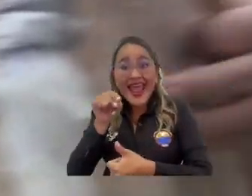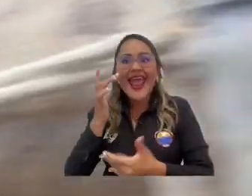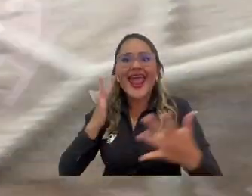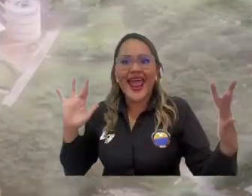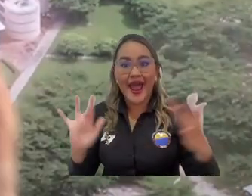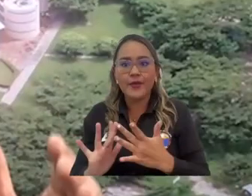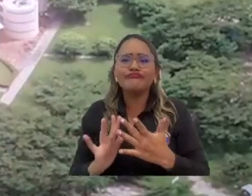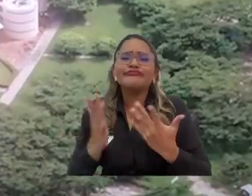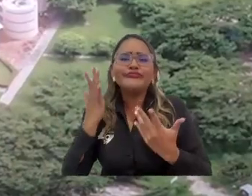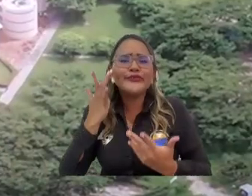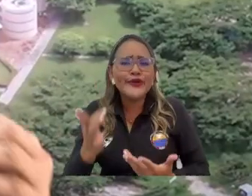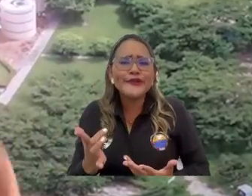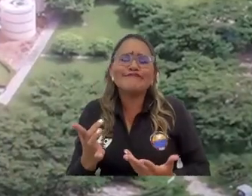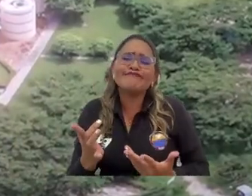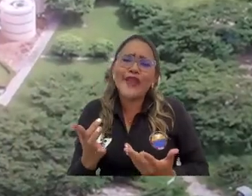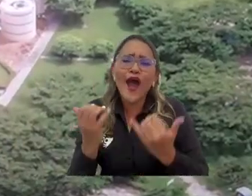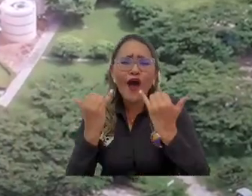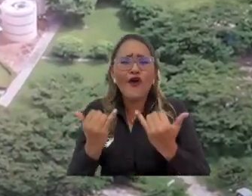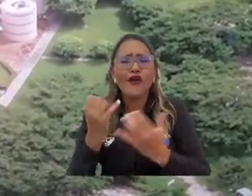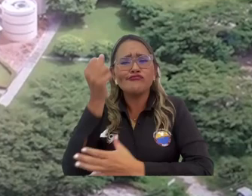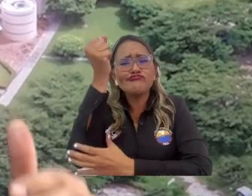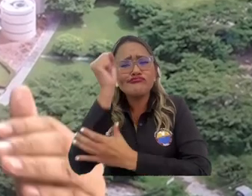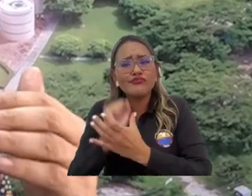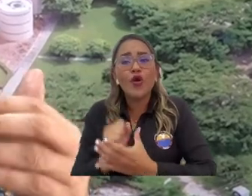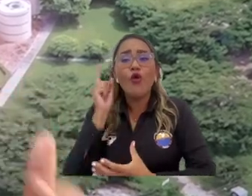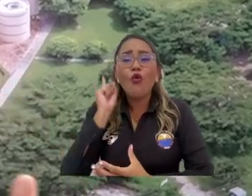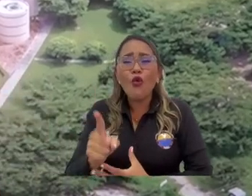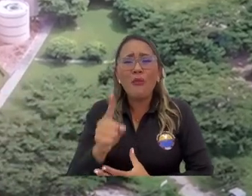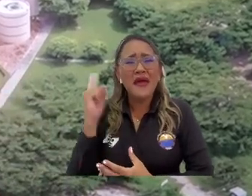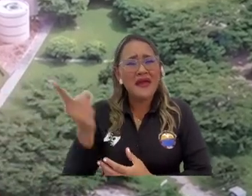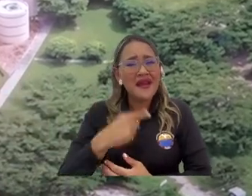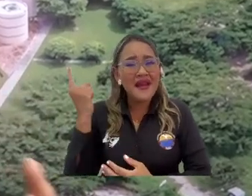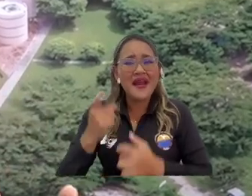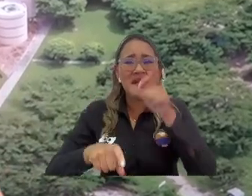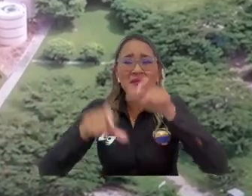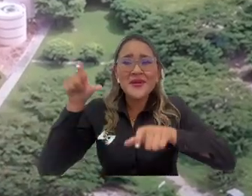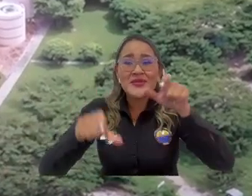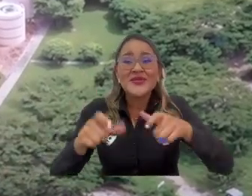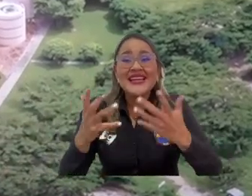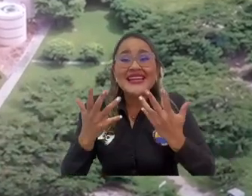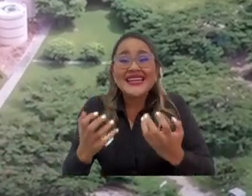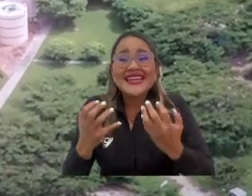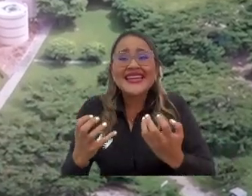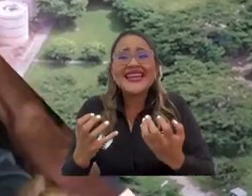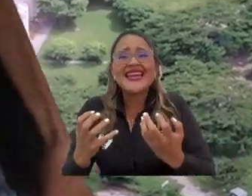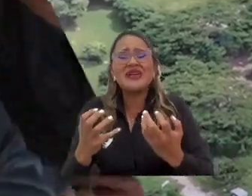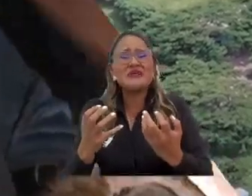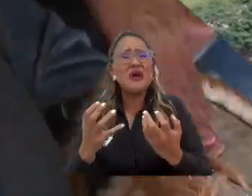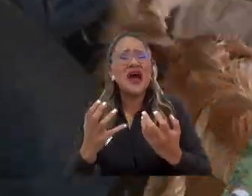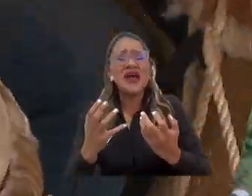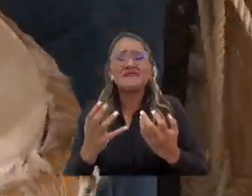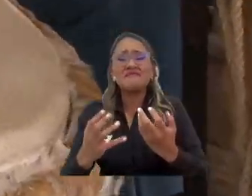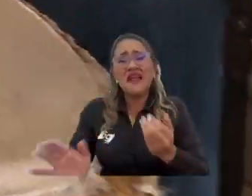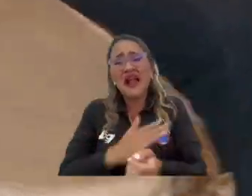porque cada vez hay menos compositores, cada vez hay menos personas que quieran hacer nuevas canciones.